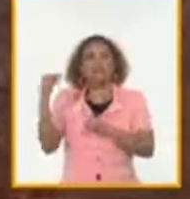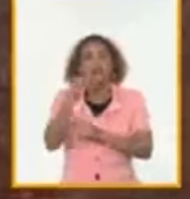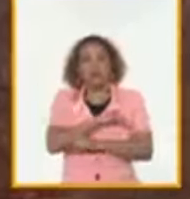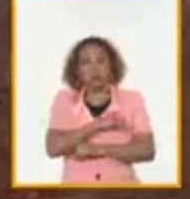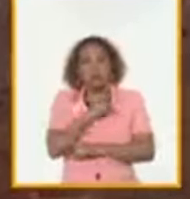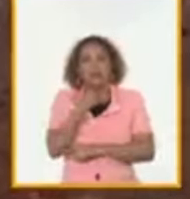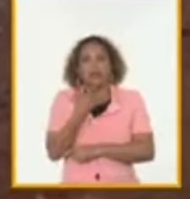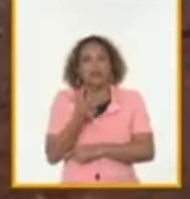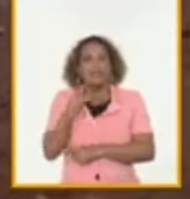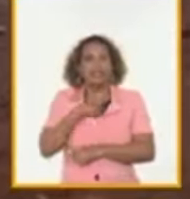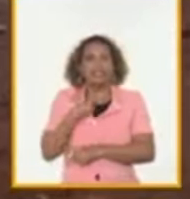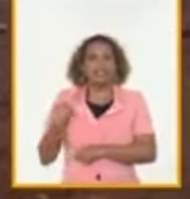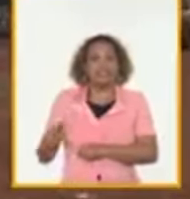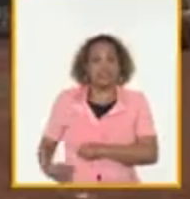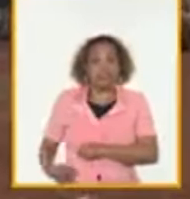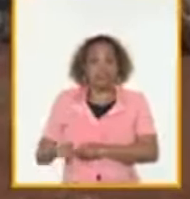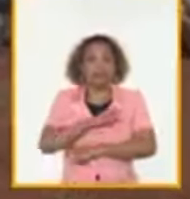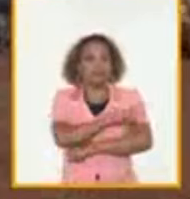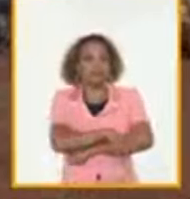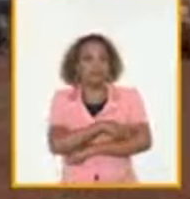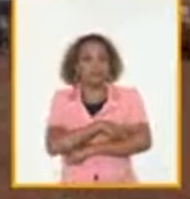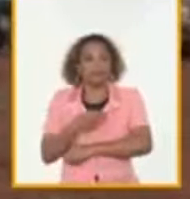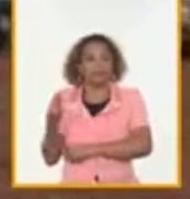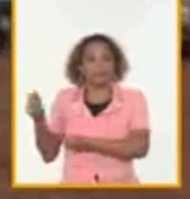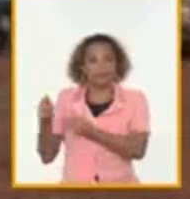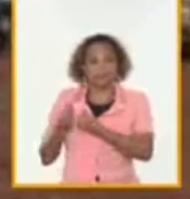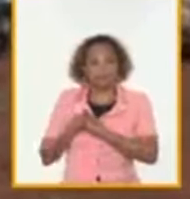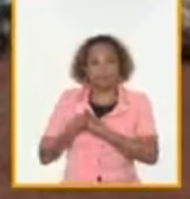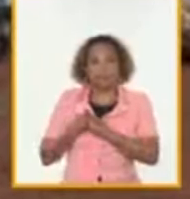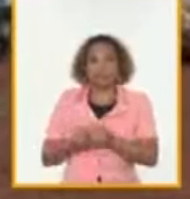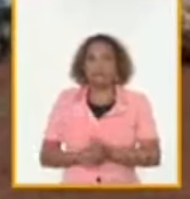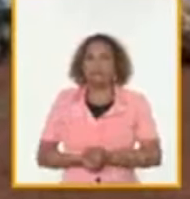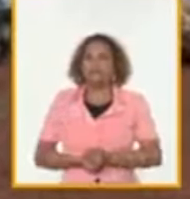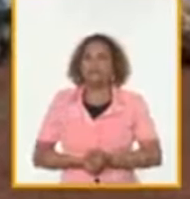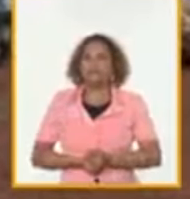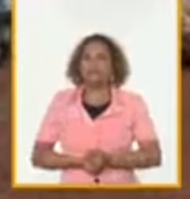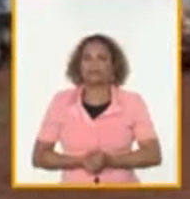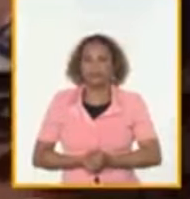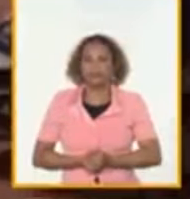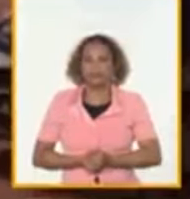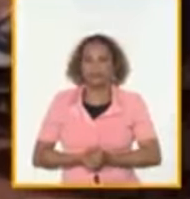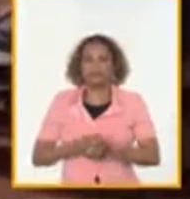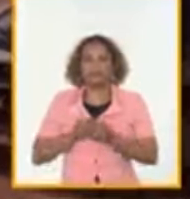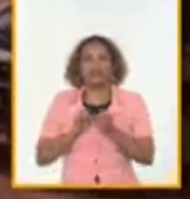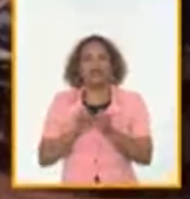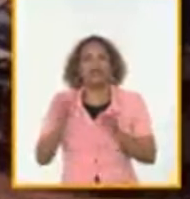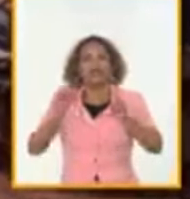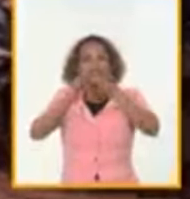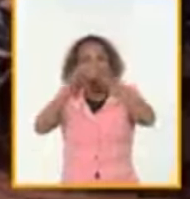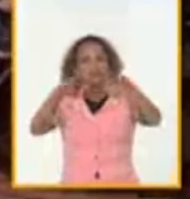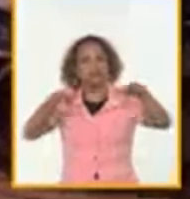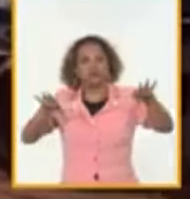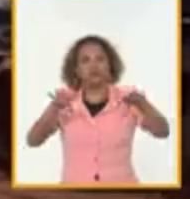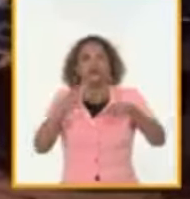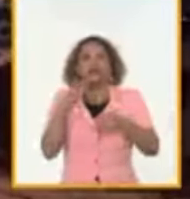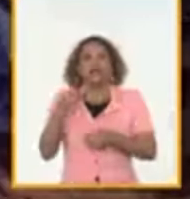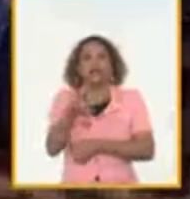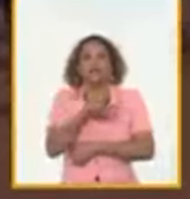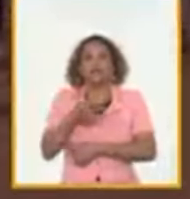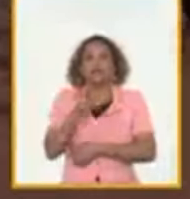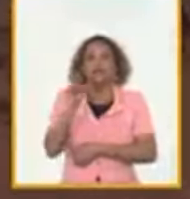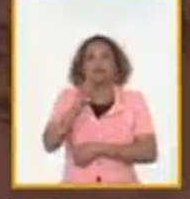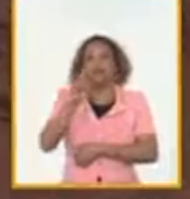totalmente china dicho parque generará directamente a la subestación de remedios Y a esta instalación se suman los 4